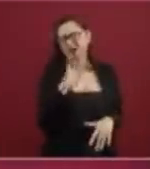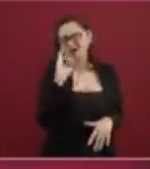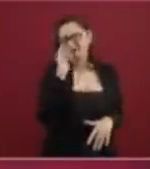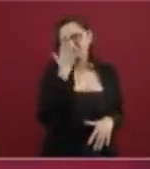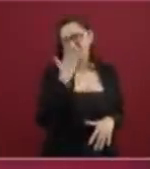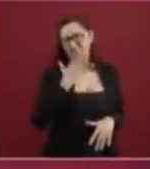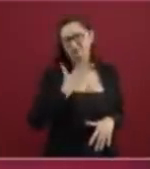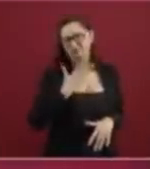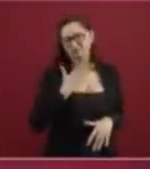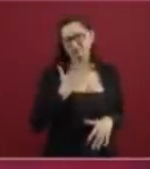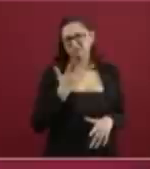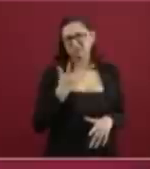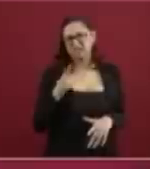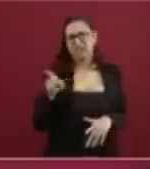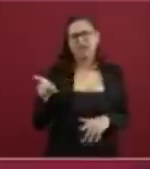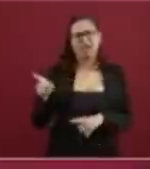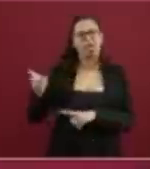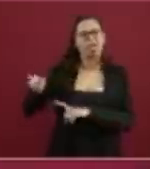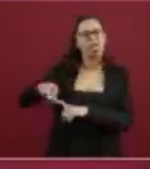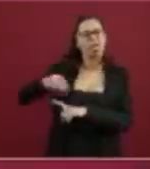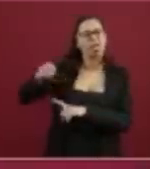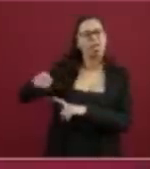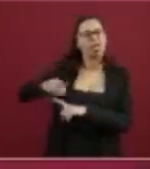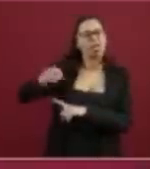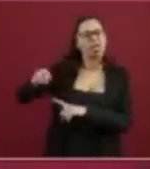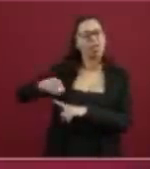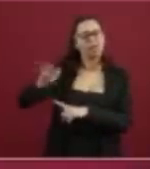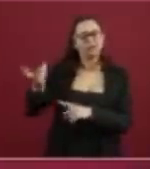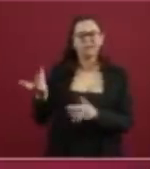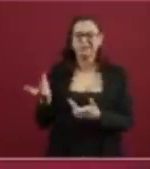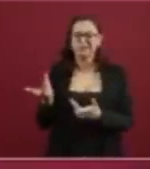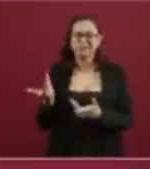Es ofensivo porque